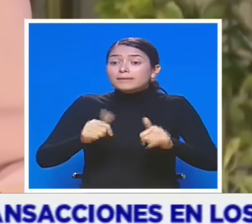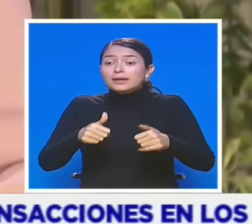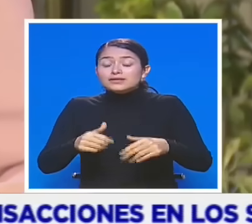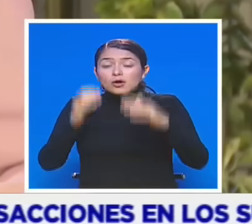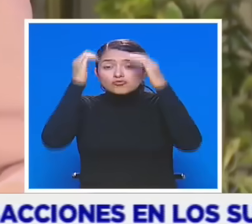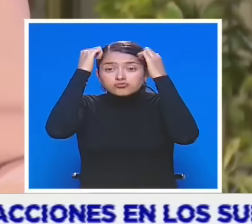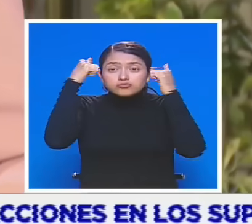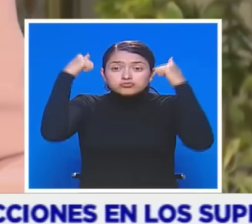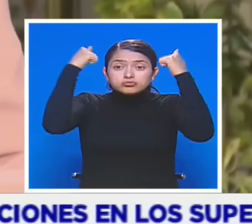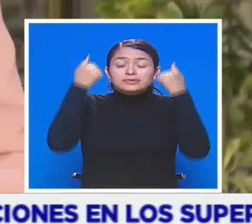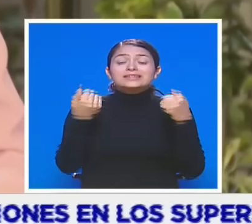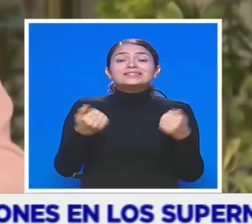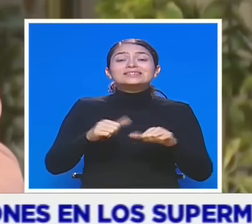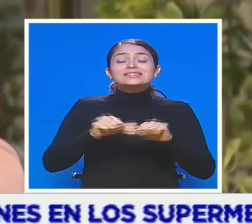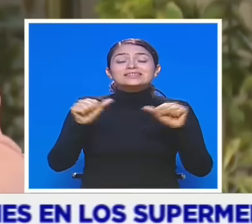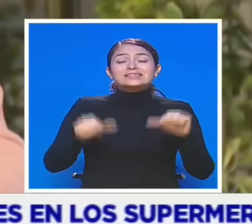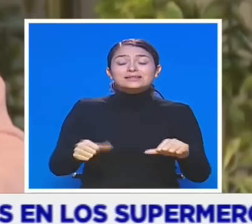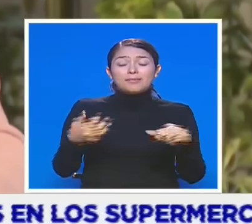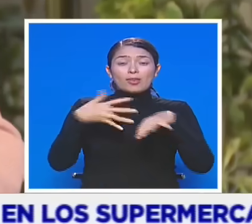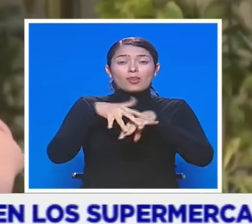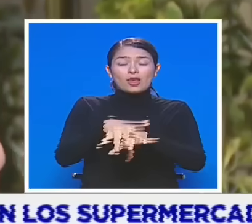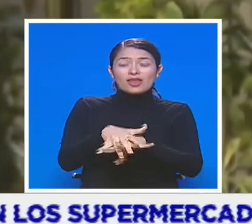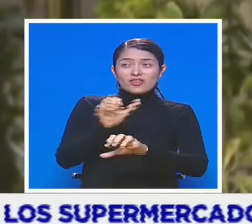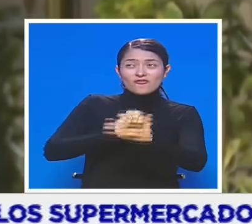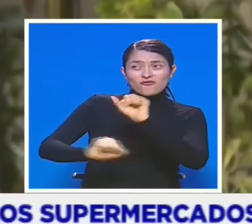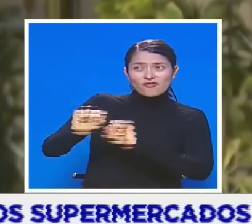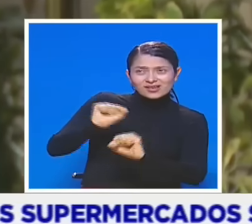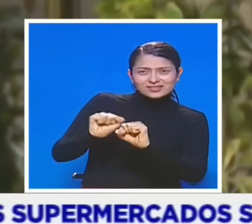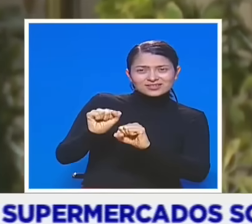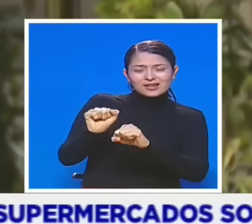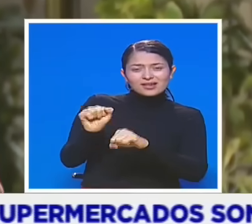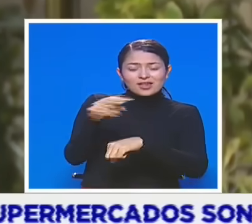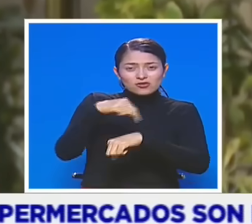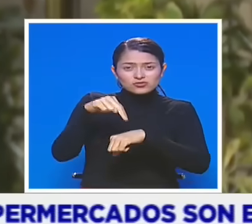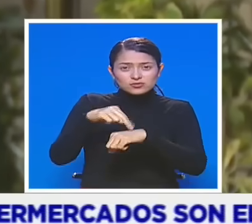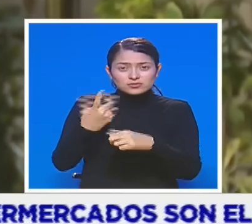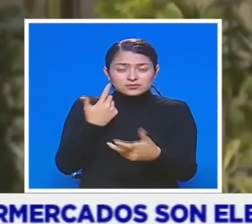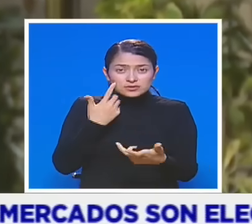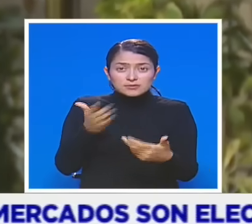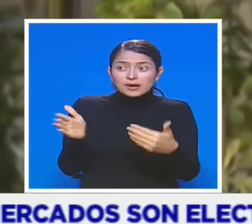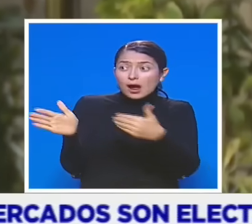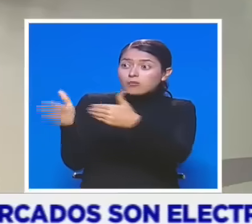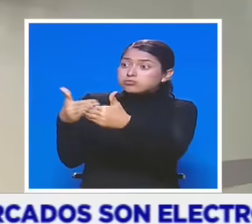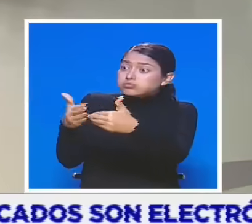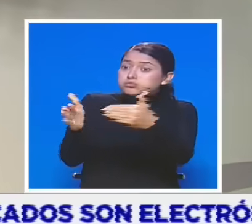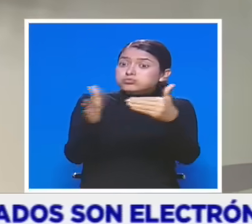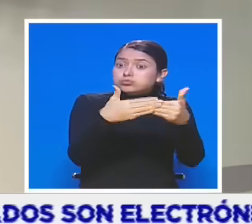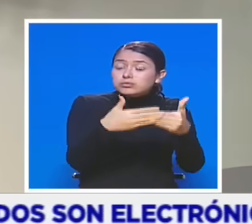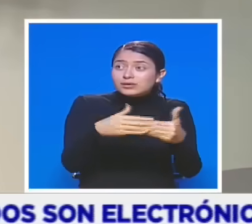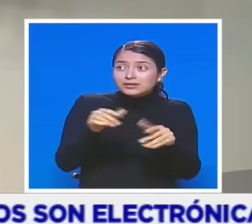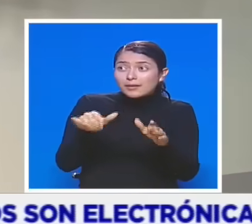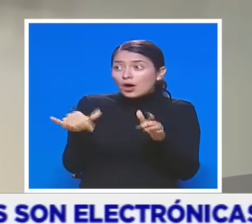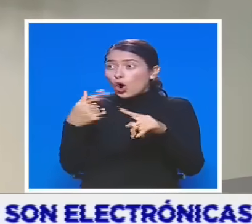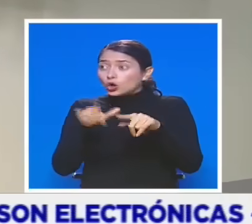el sistema integrado de defensa de la nación, para el cierre de fronteras en el resguardo.